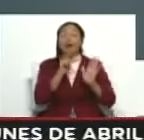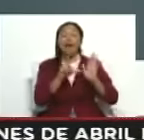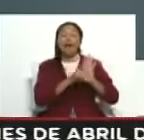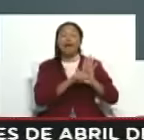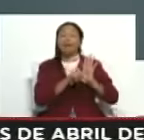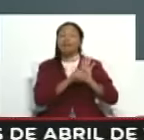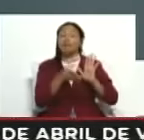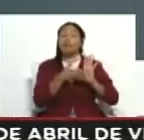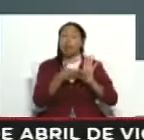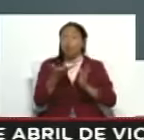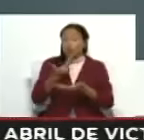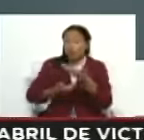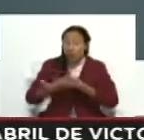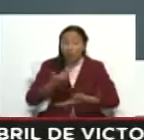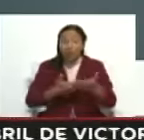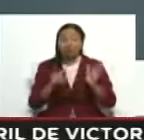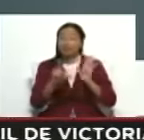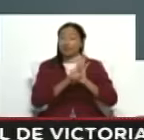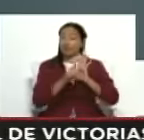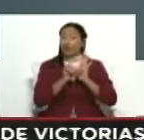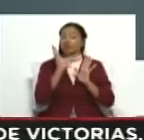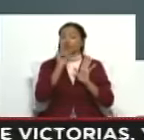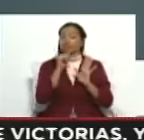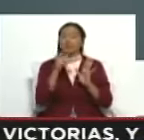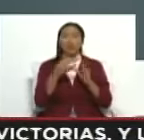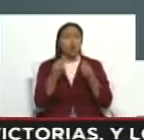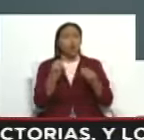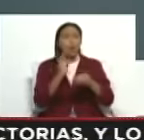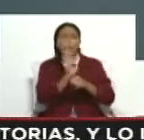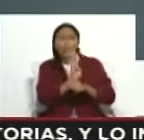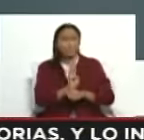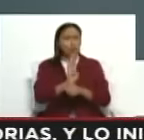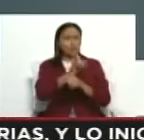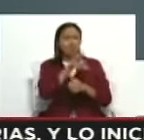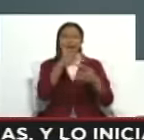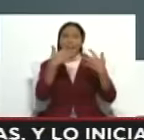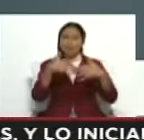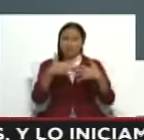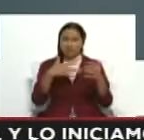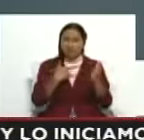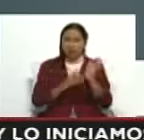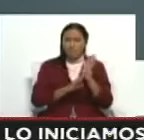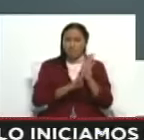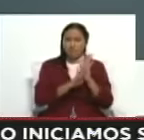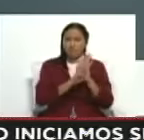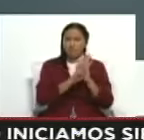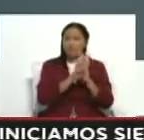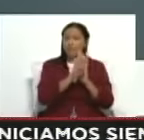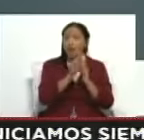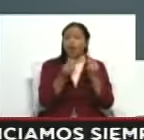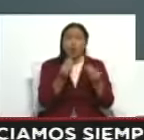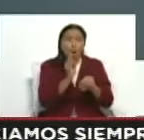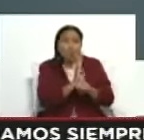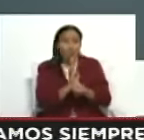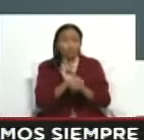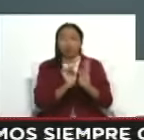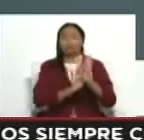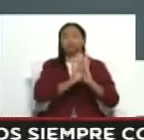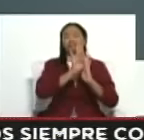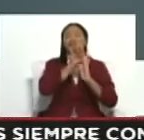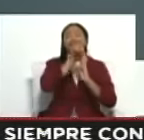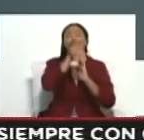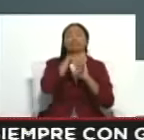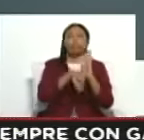un comercio, un negocio. Pero ¿cómo le protegen a estas personas luego sus vidas, sus bienes en el mundo, sus